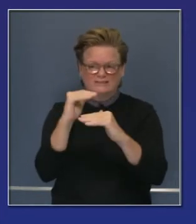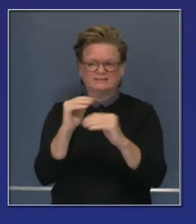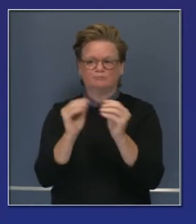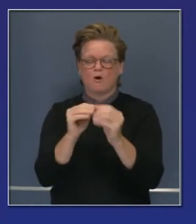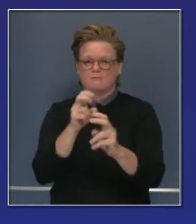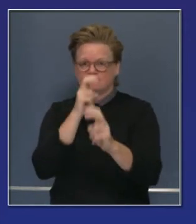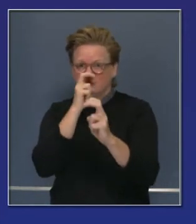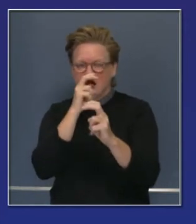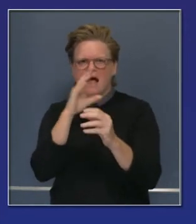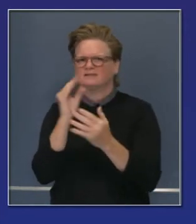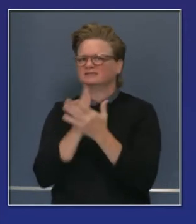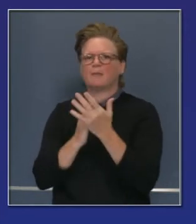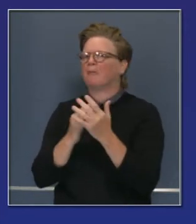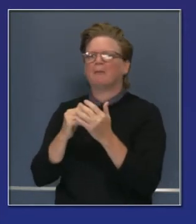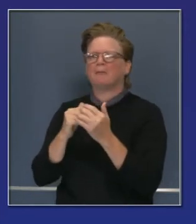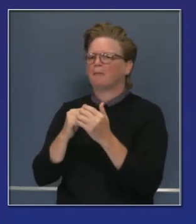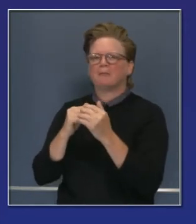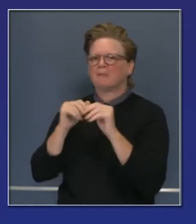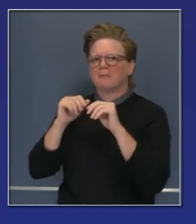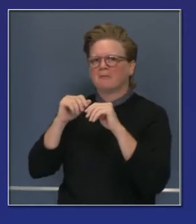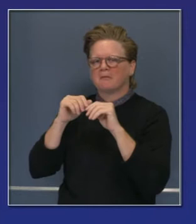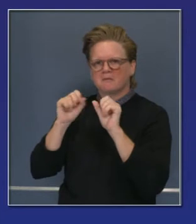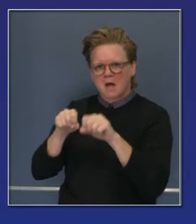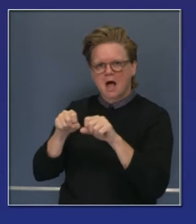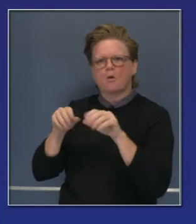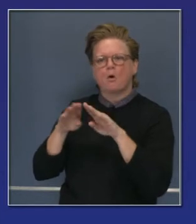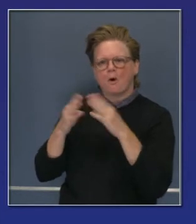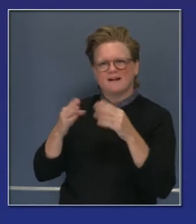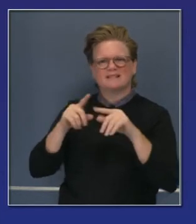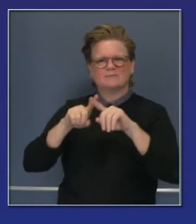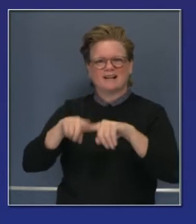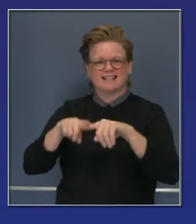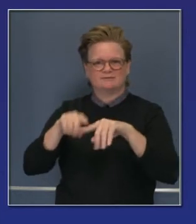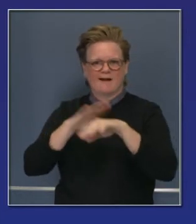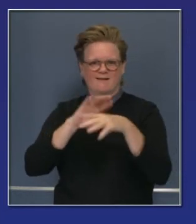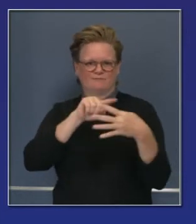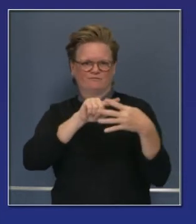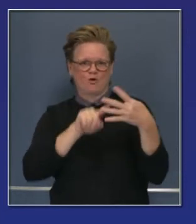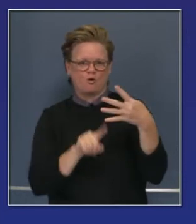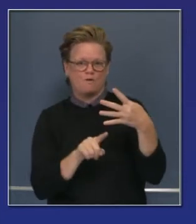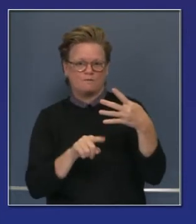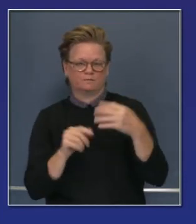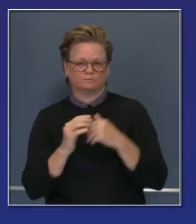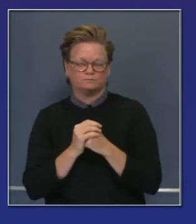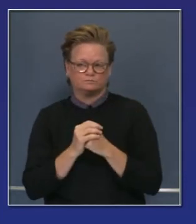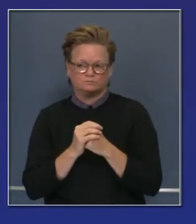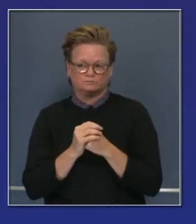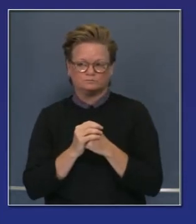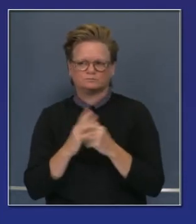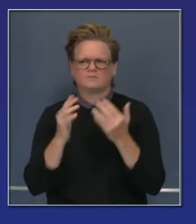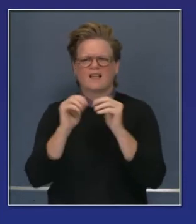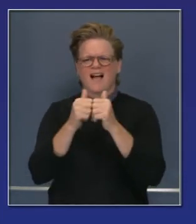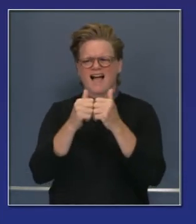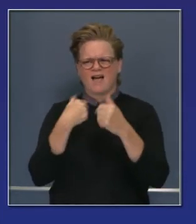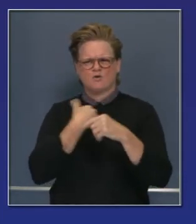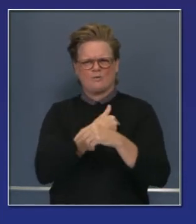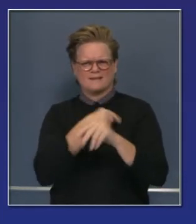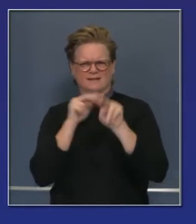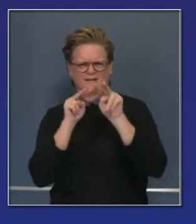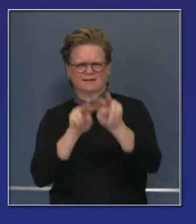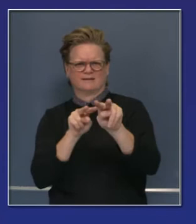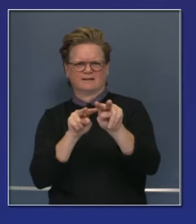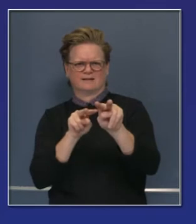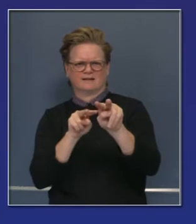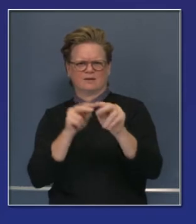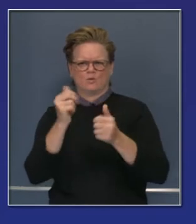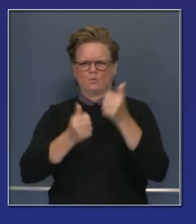las reglas, sino también para poder aflojarlas un poco. La métrica simple para determinar el movimiento es